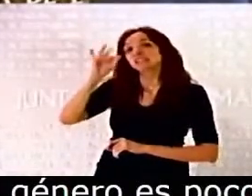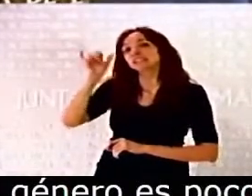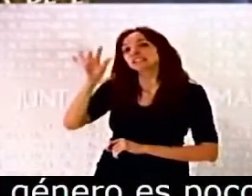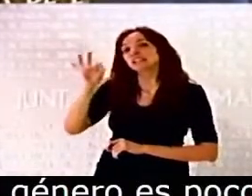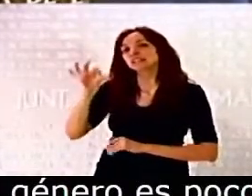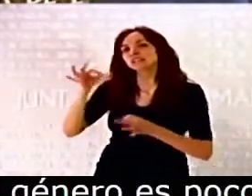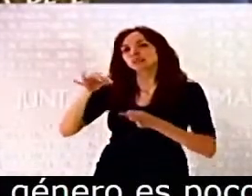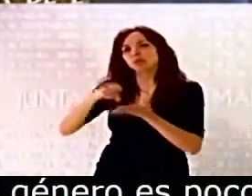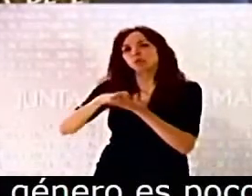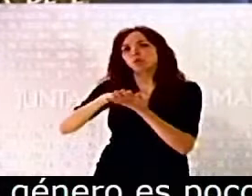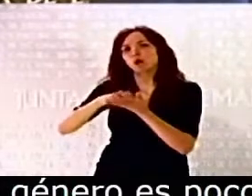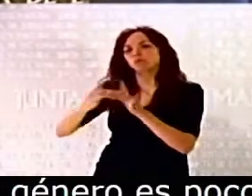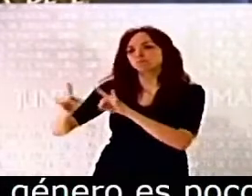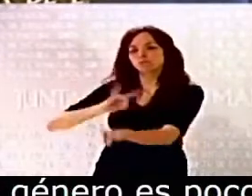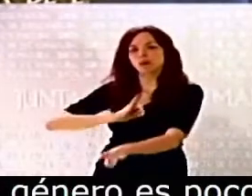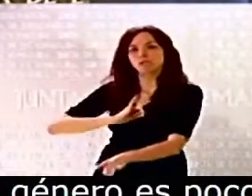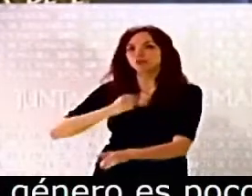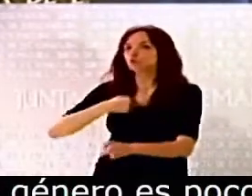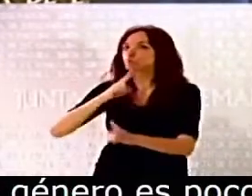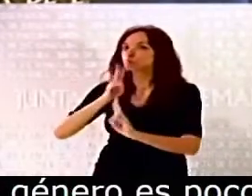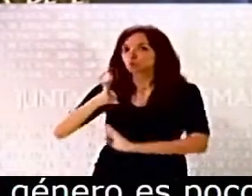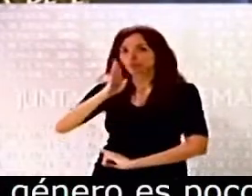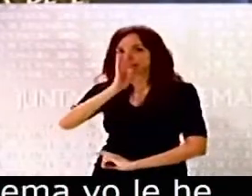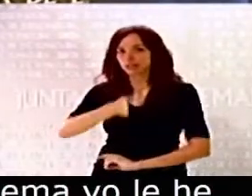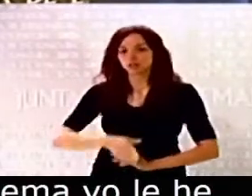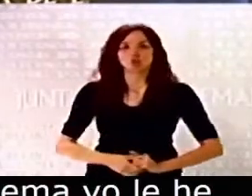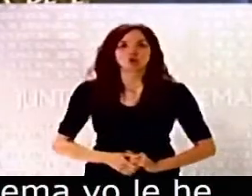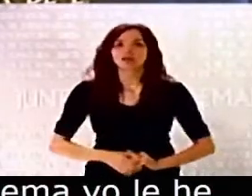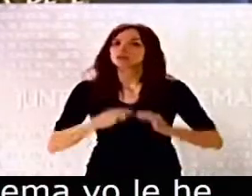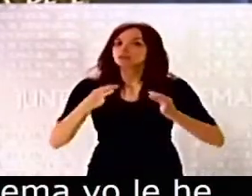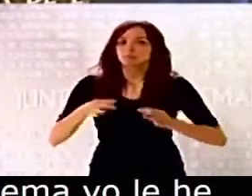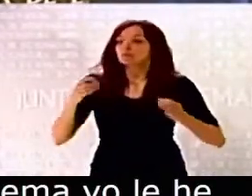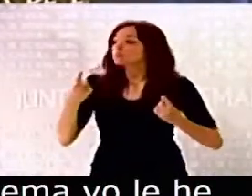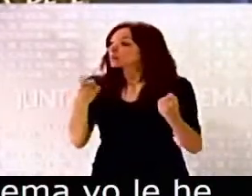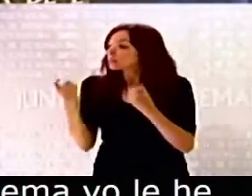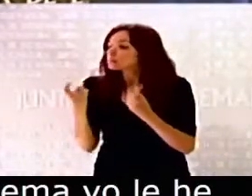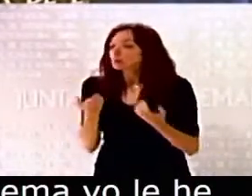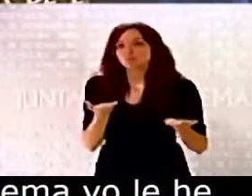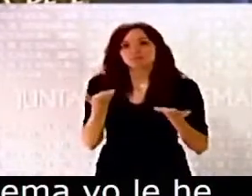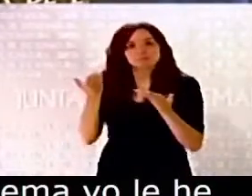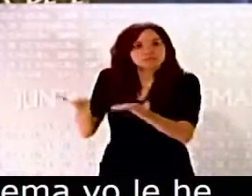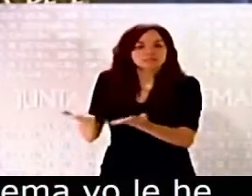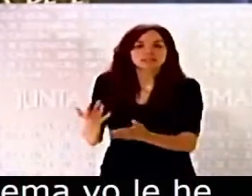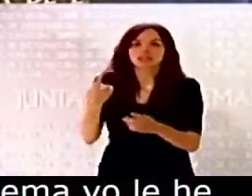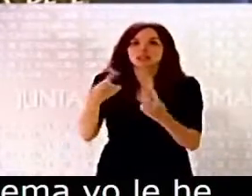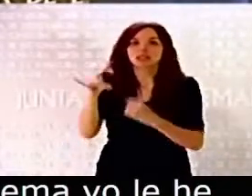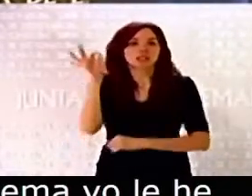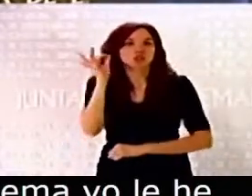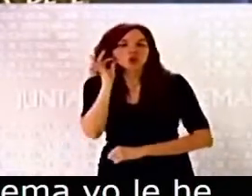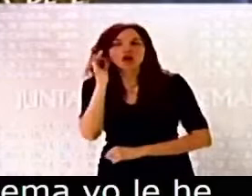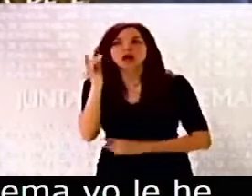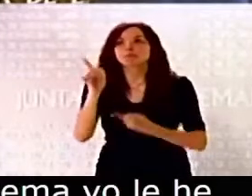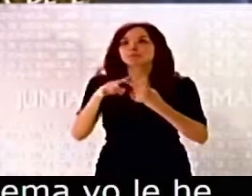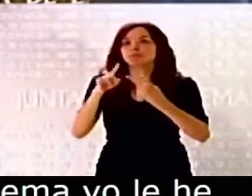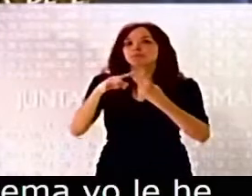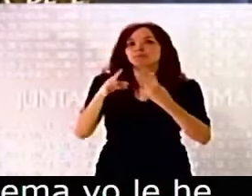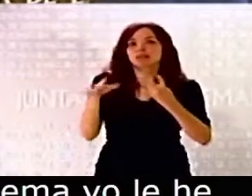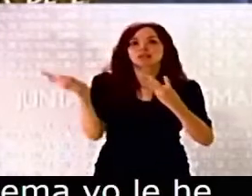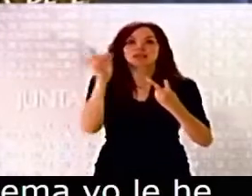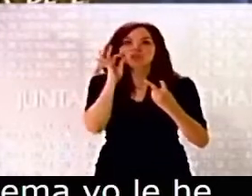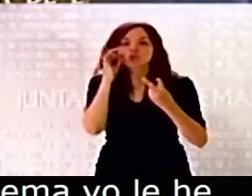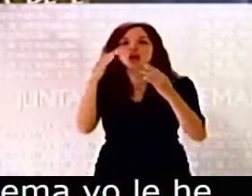él directamente y he puesto a todo el mundo que él necesitaba, directora del Instituto de la Mujer, directora de la Casa de